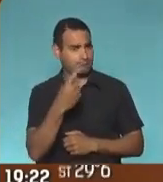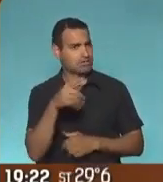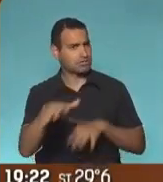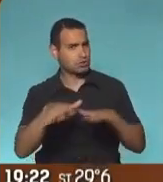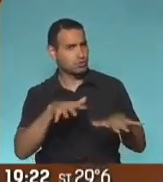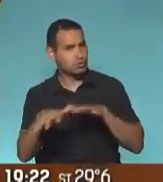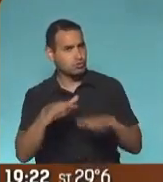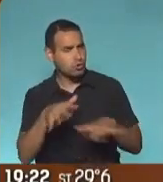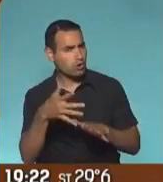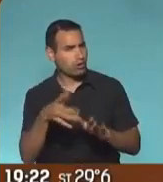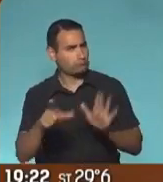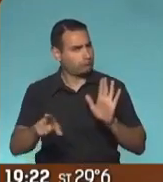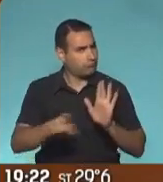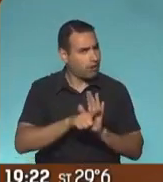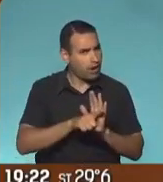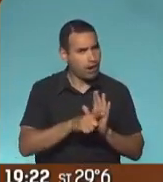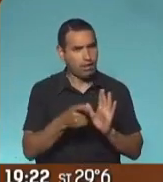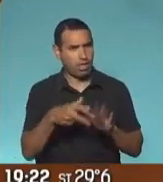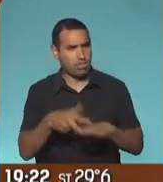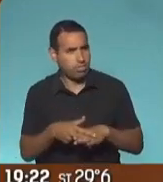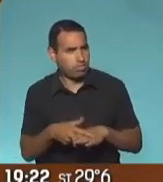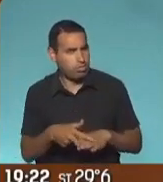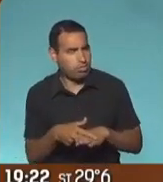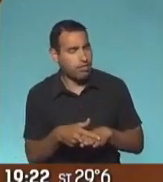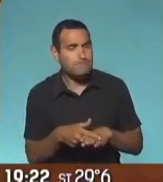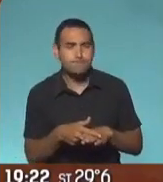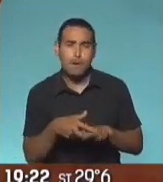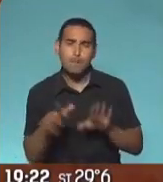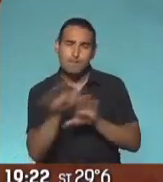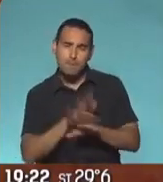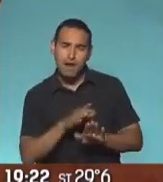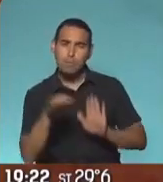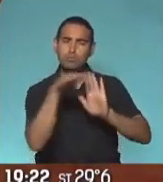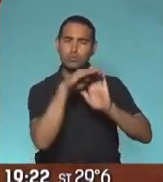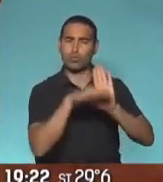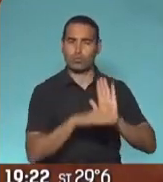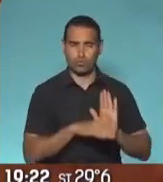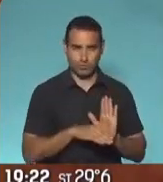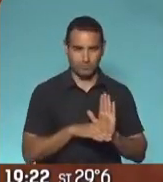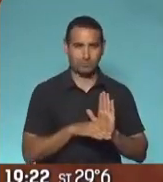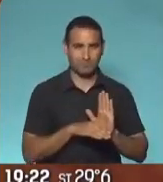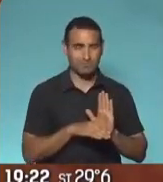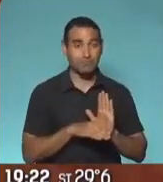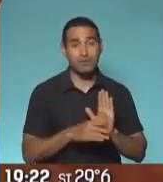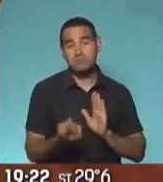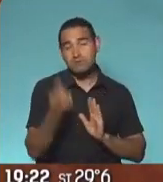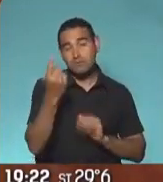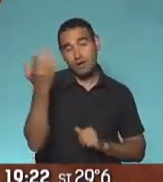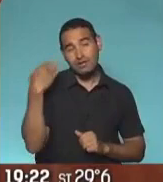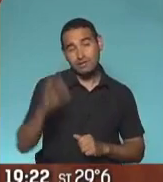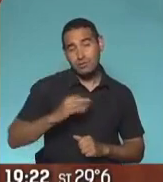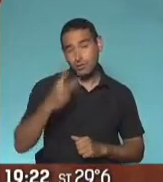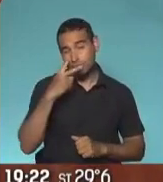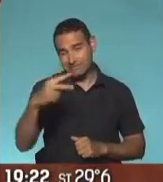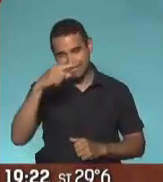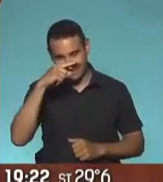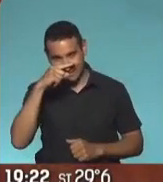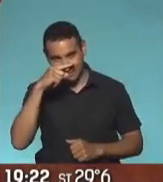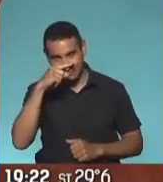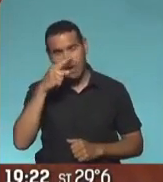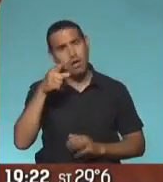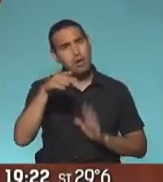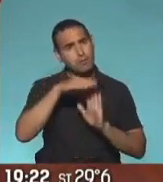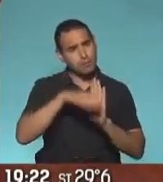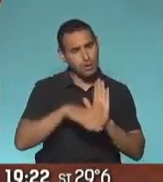de judicialización, obstáculos, elaboran estos protocolos, ¿sí? El primero fue en 2007. Que tuvo